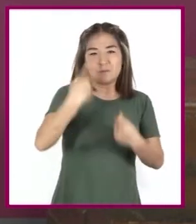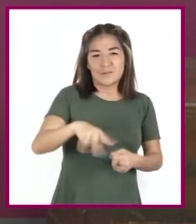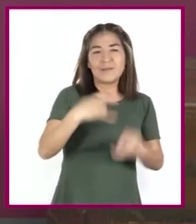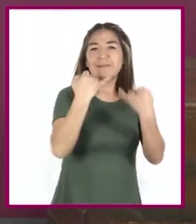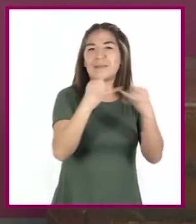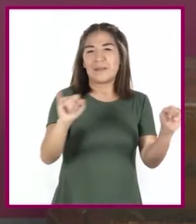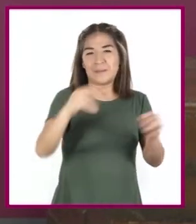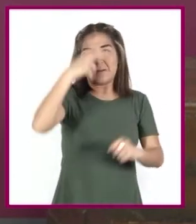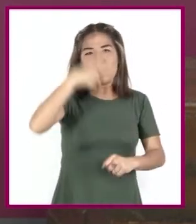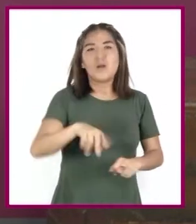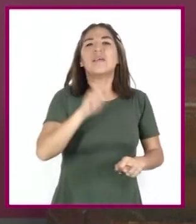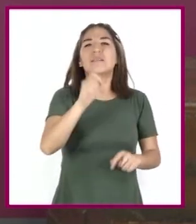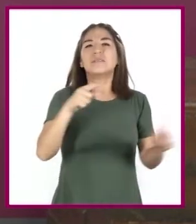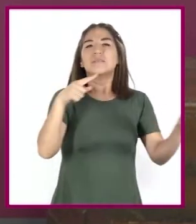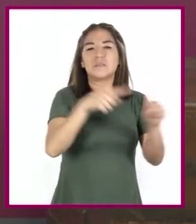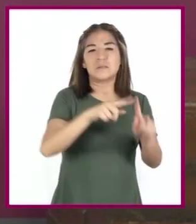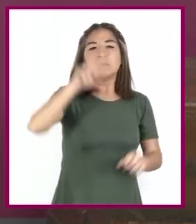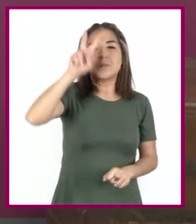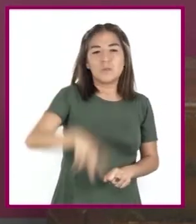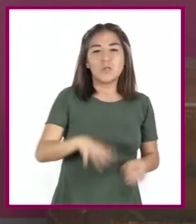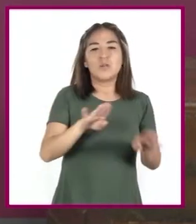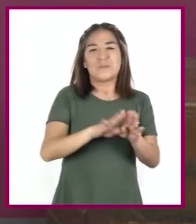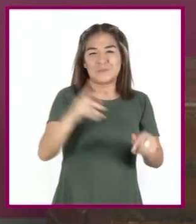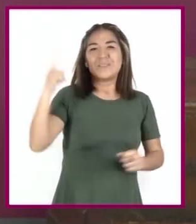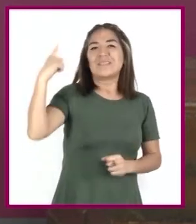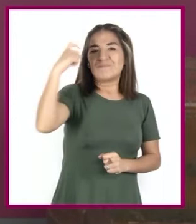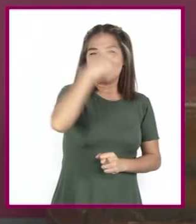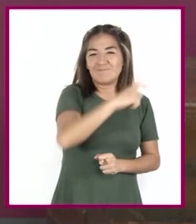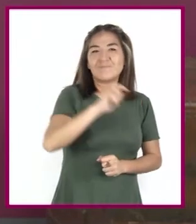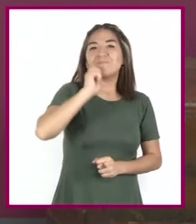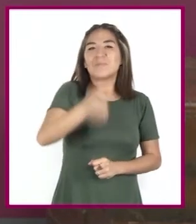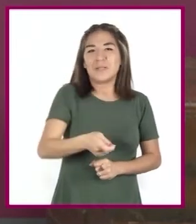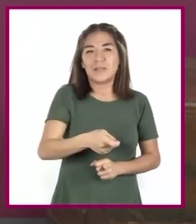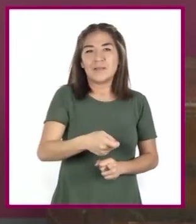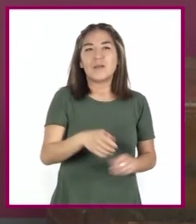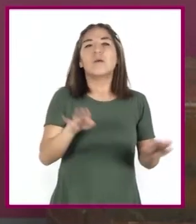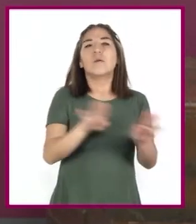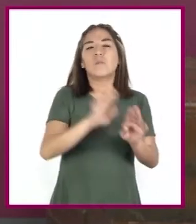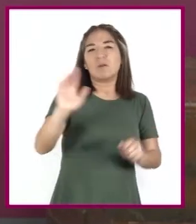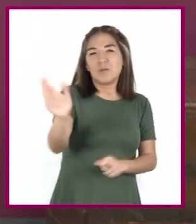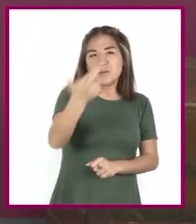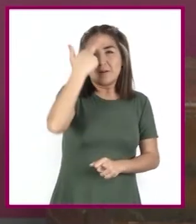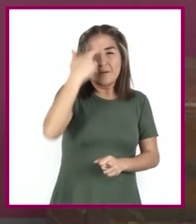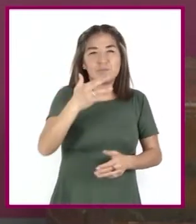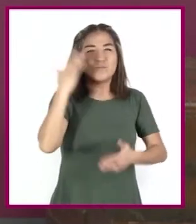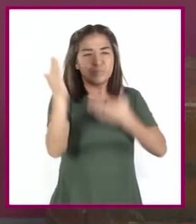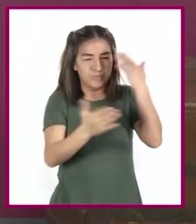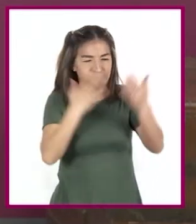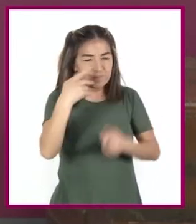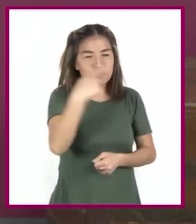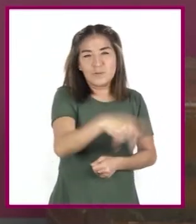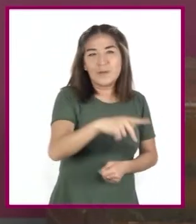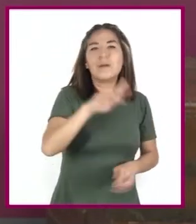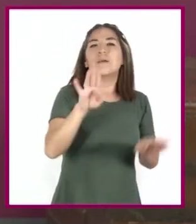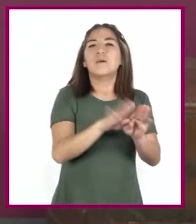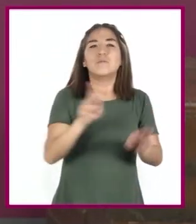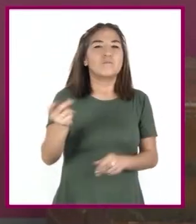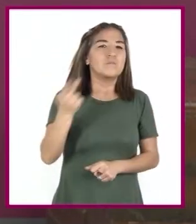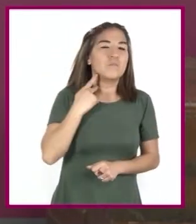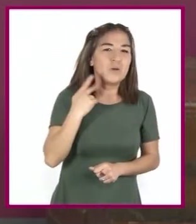México reflejan una verdadera complejidad que queda de relieve al analizar las permanencias